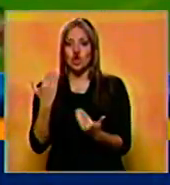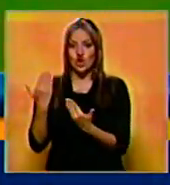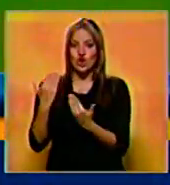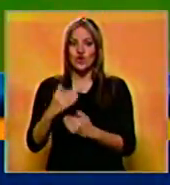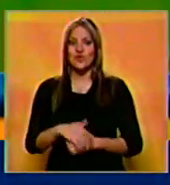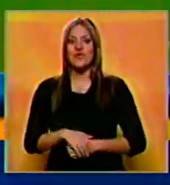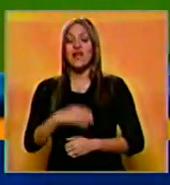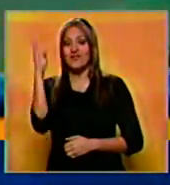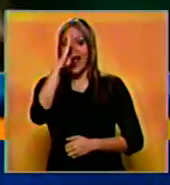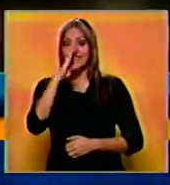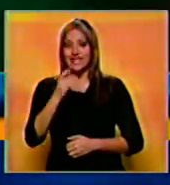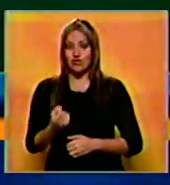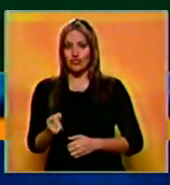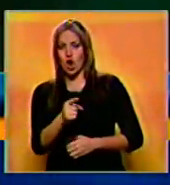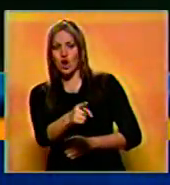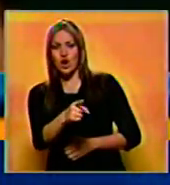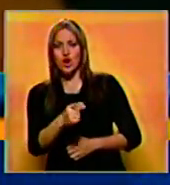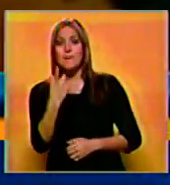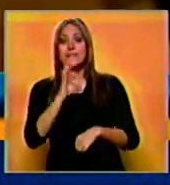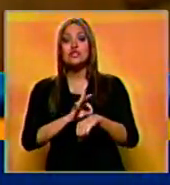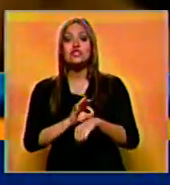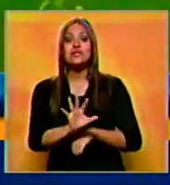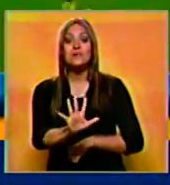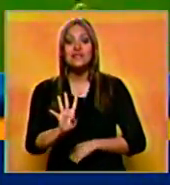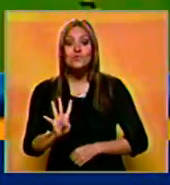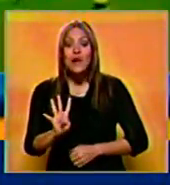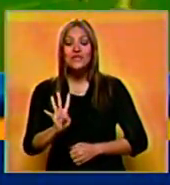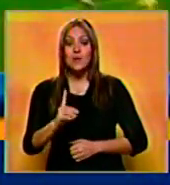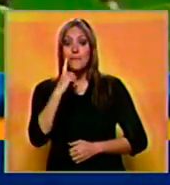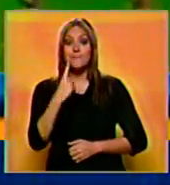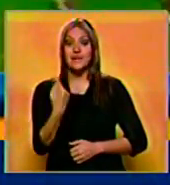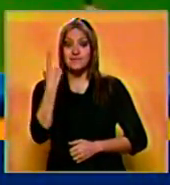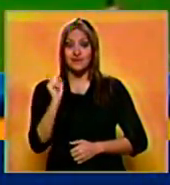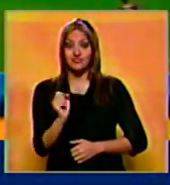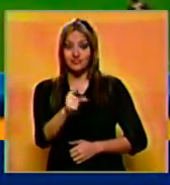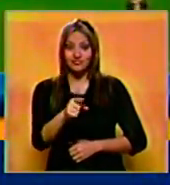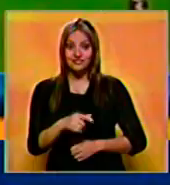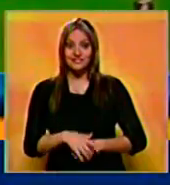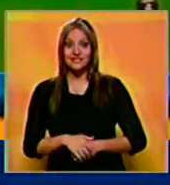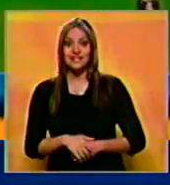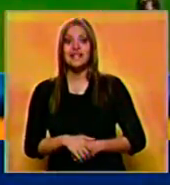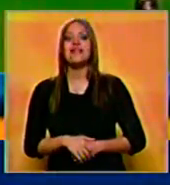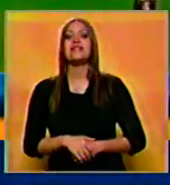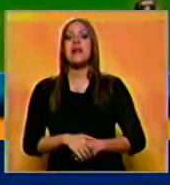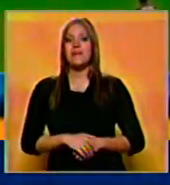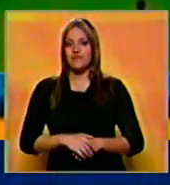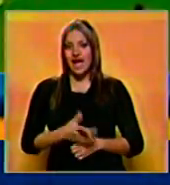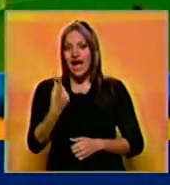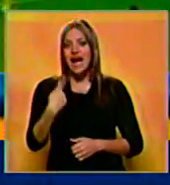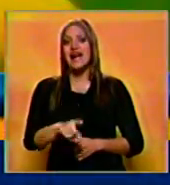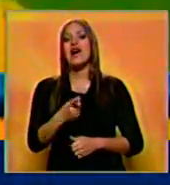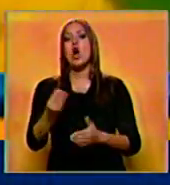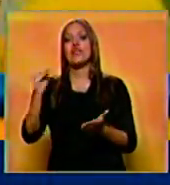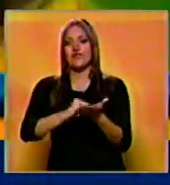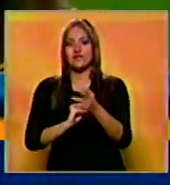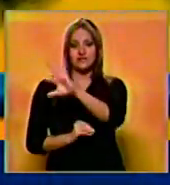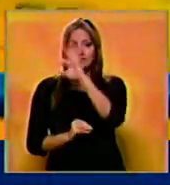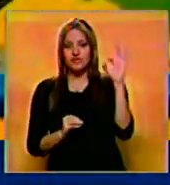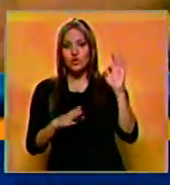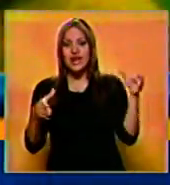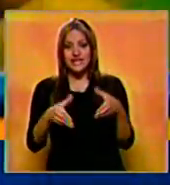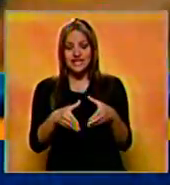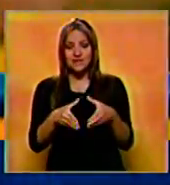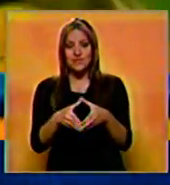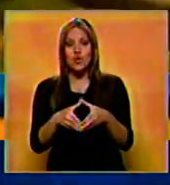el brasileño, adelantó al cuadro lombardo al minuto 54 con su primer tanto en su regreso al club rossonero, mientras que